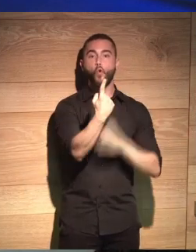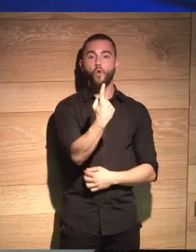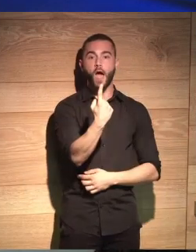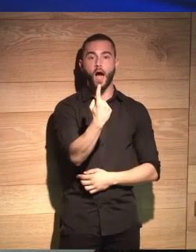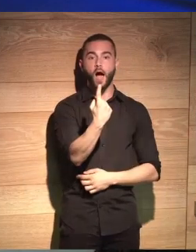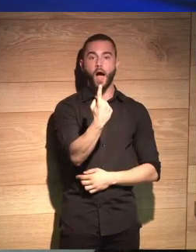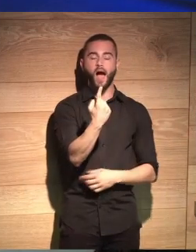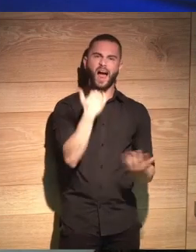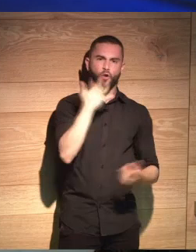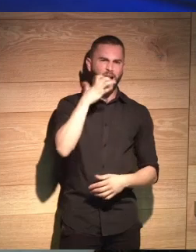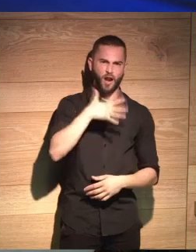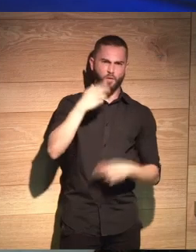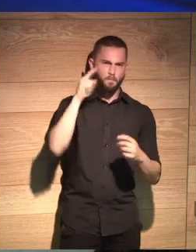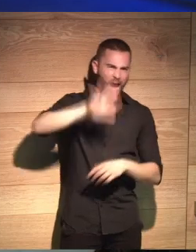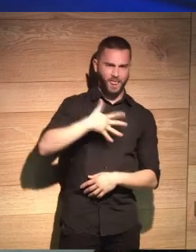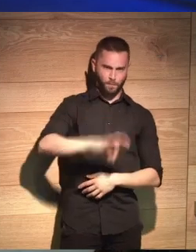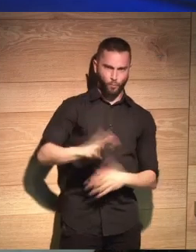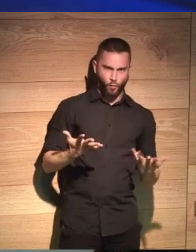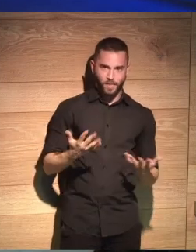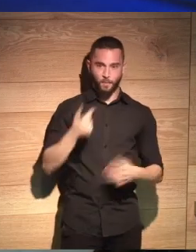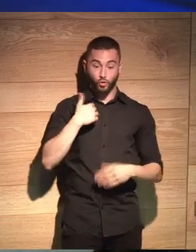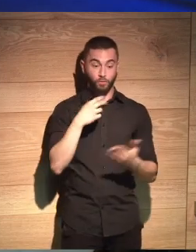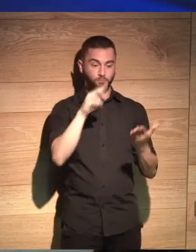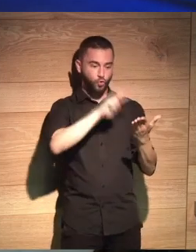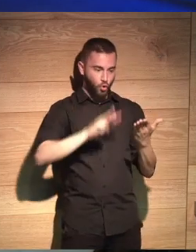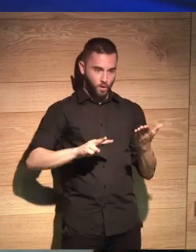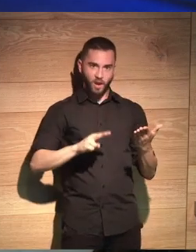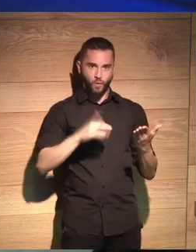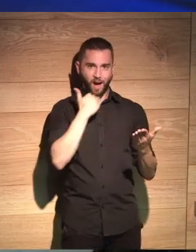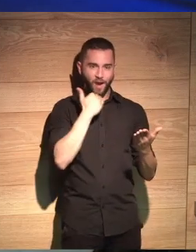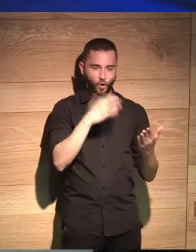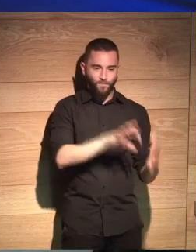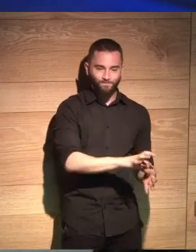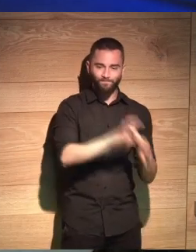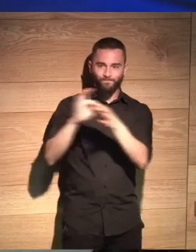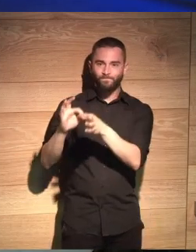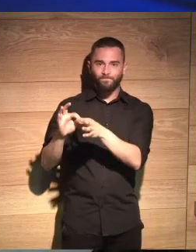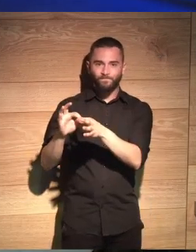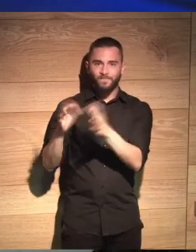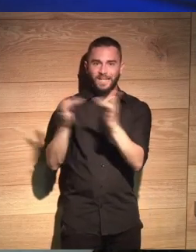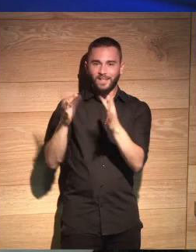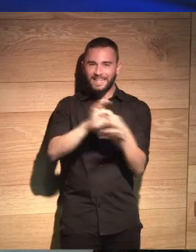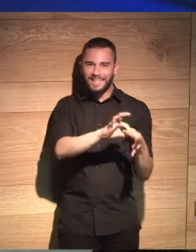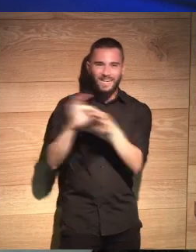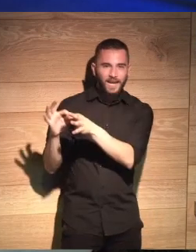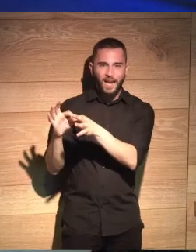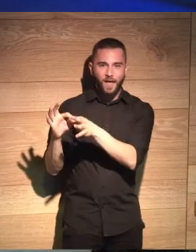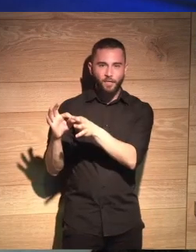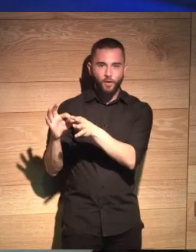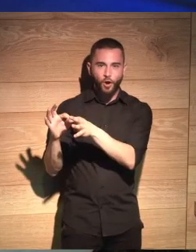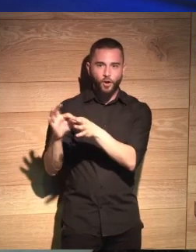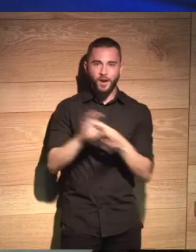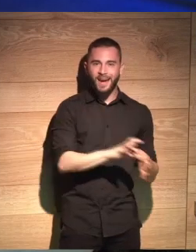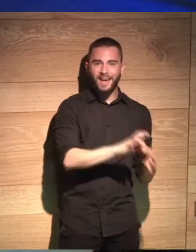pues yo necesito siempre, en cuanto leo algo, lo relaciono enseguida. Y cuando escribo algo, lo relaciono con todo